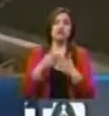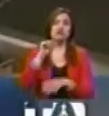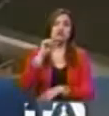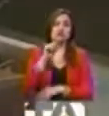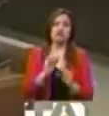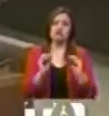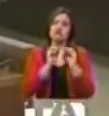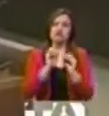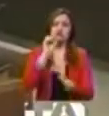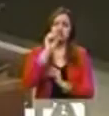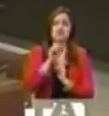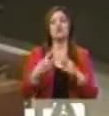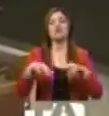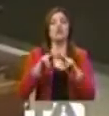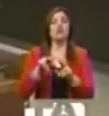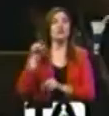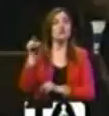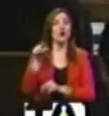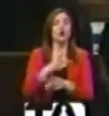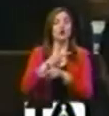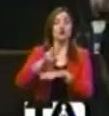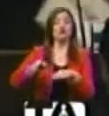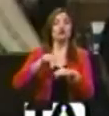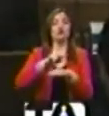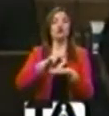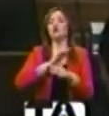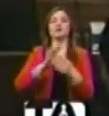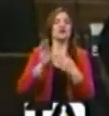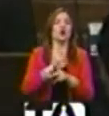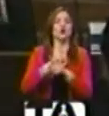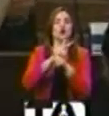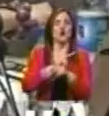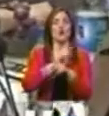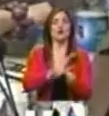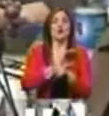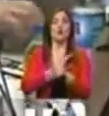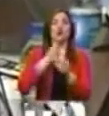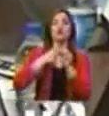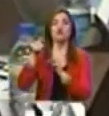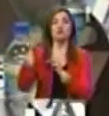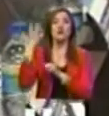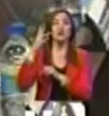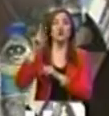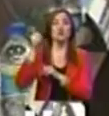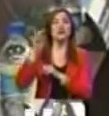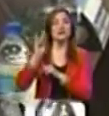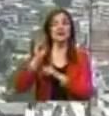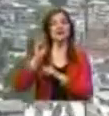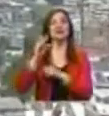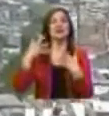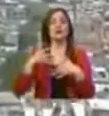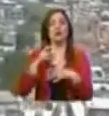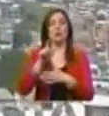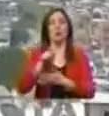mínimo. Por unanimidad, el Consejo Metropolitano de Quito aprobó el pasado 22 de diciembre de 2017 la ordenanza que regula el impuesto